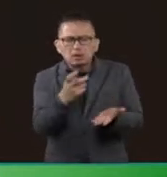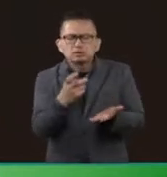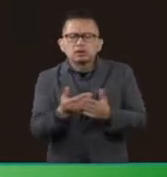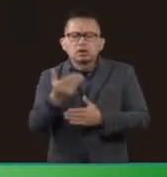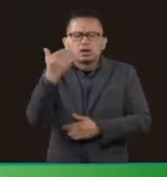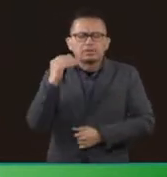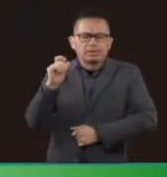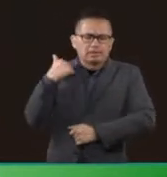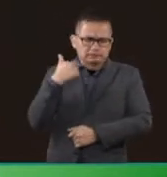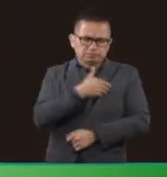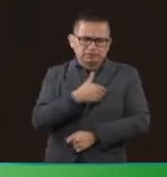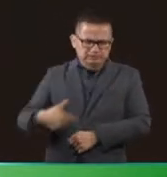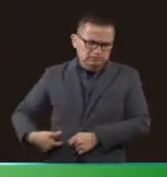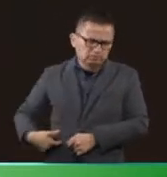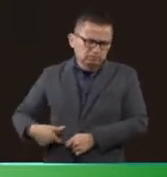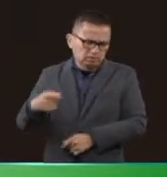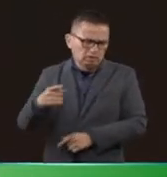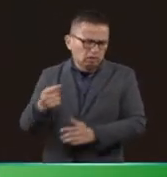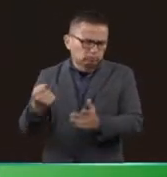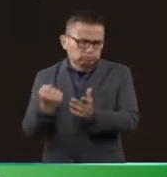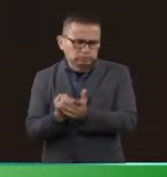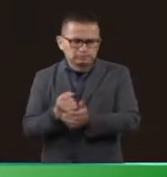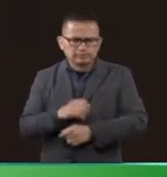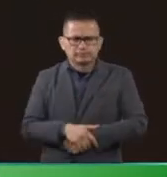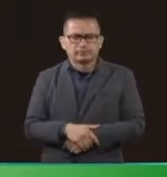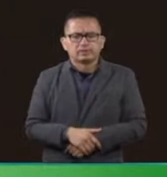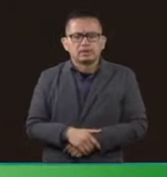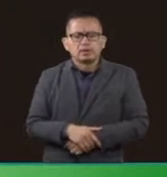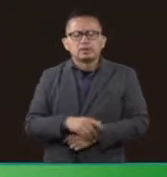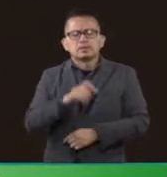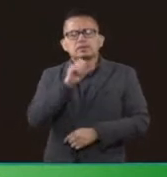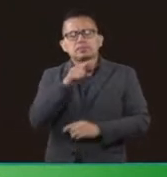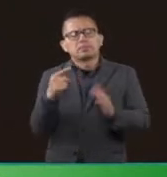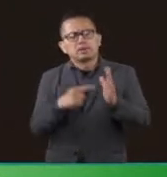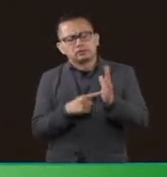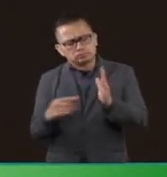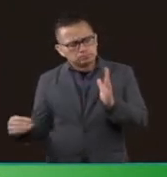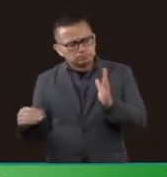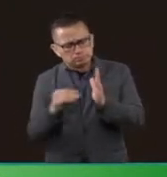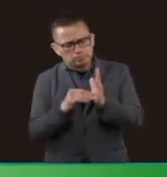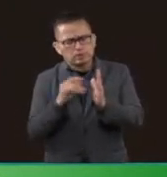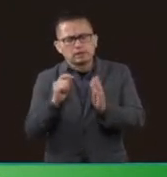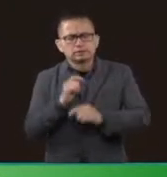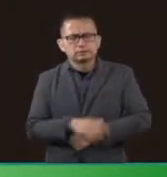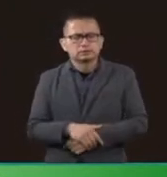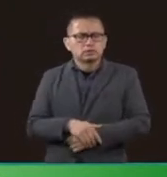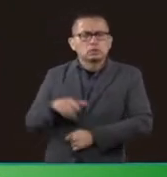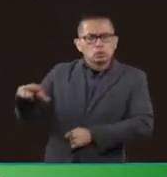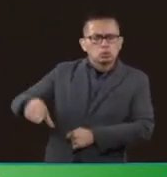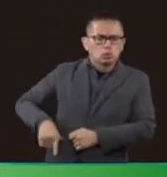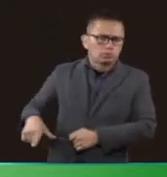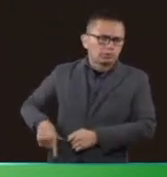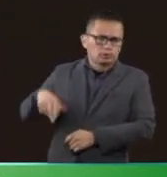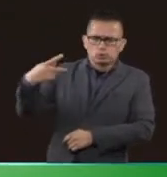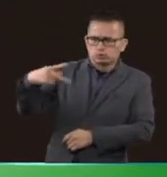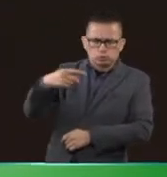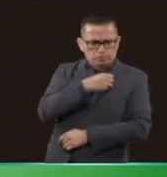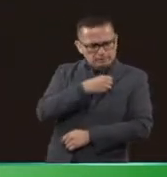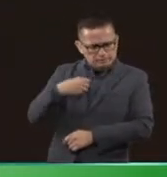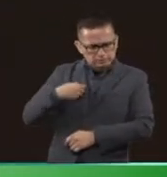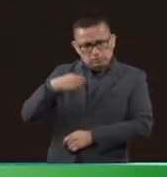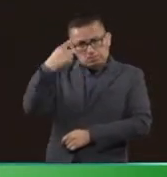anterior Igualmente se establece la obligación de dar rehabilitación y habilitación a personas con